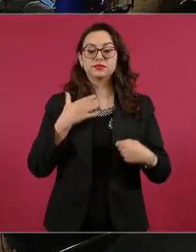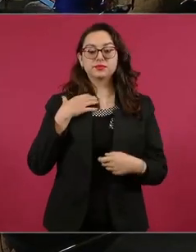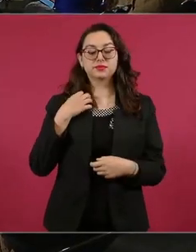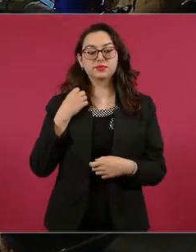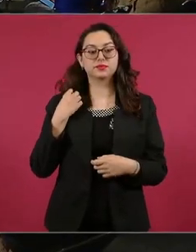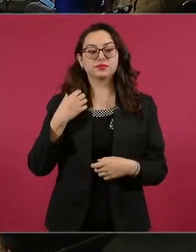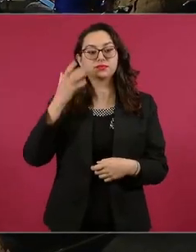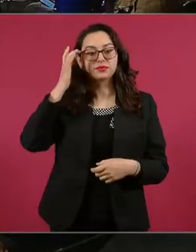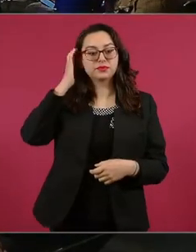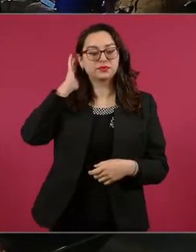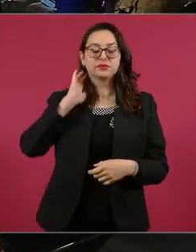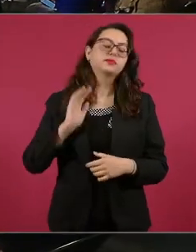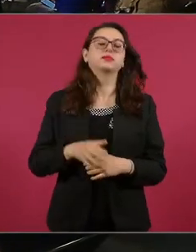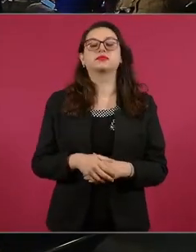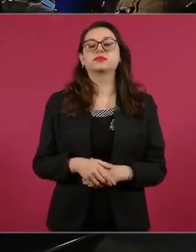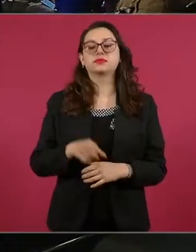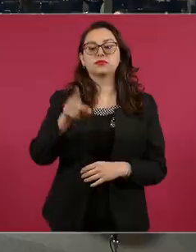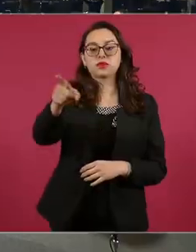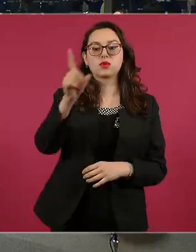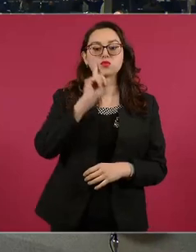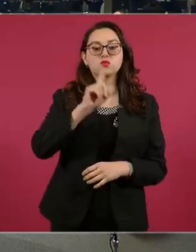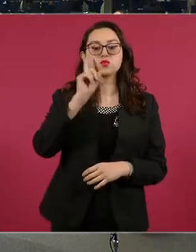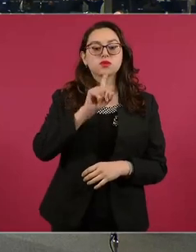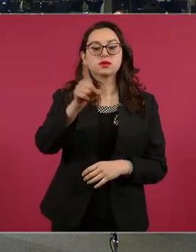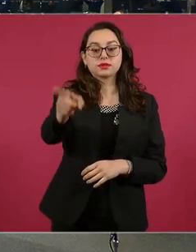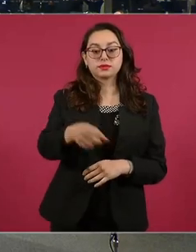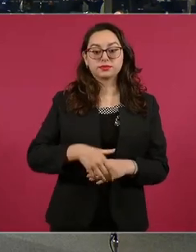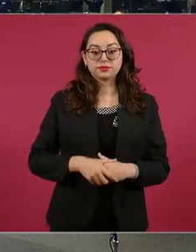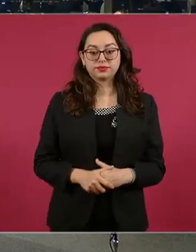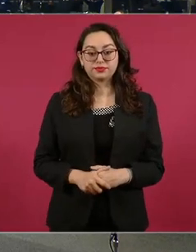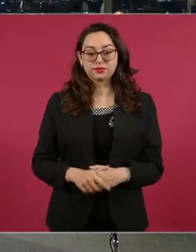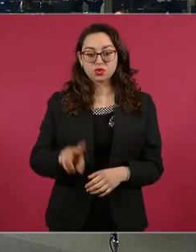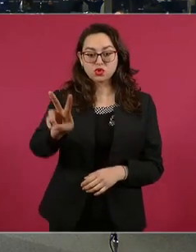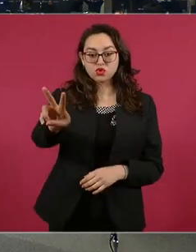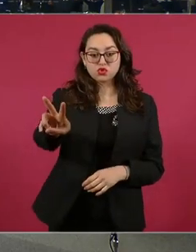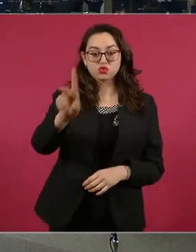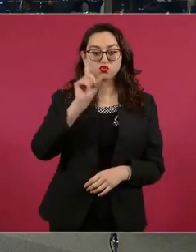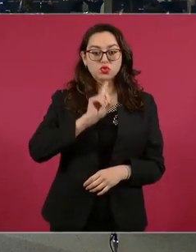Empezamos, compañeras, los dos.